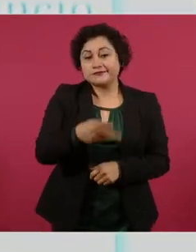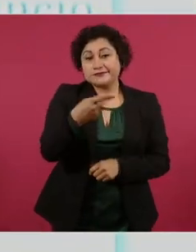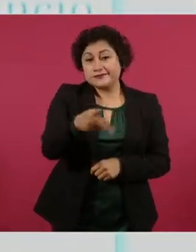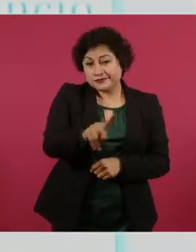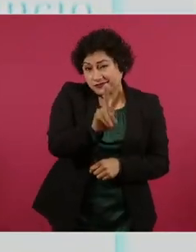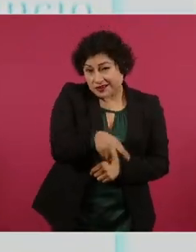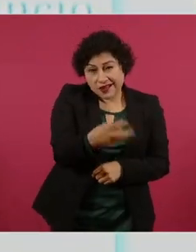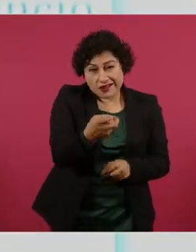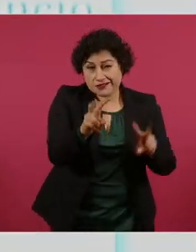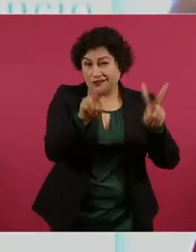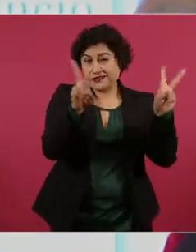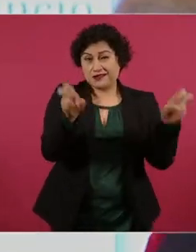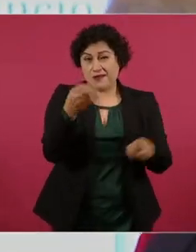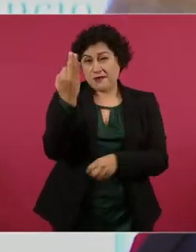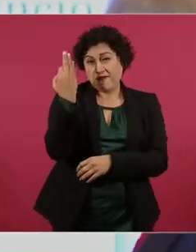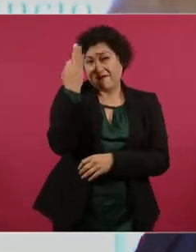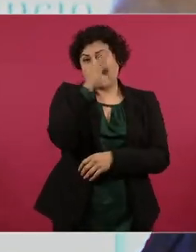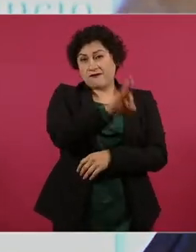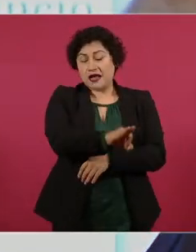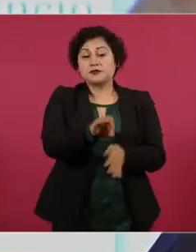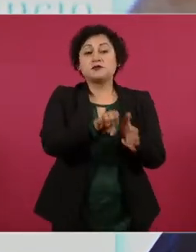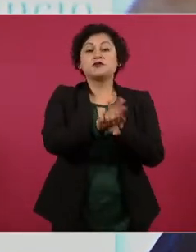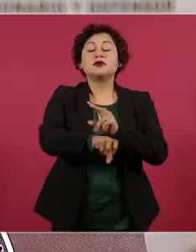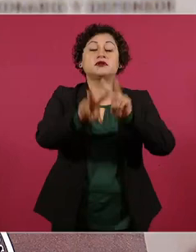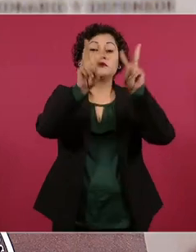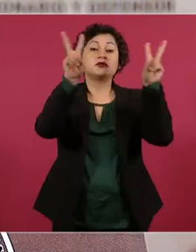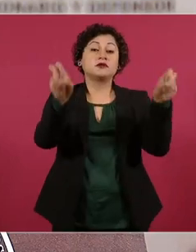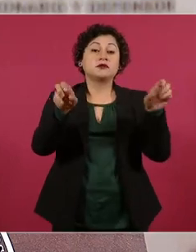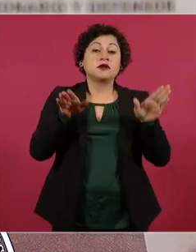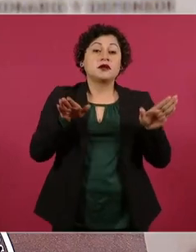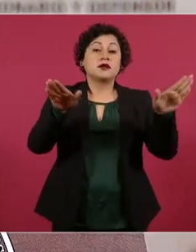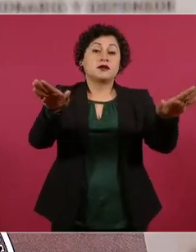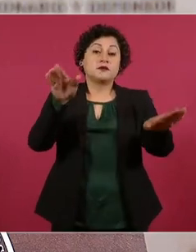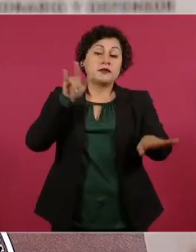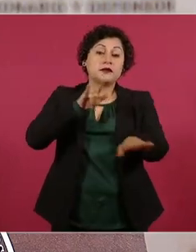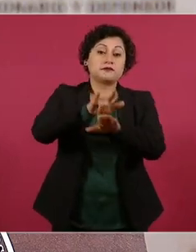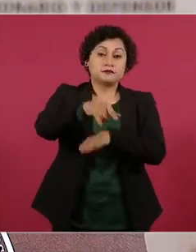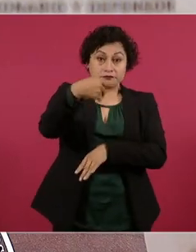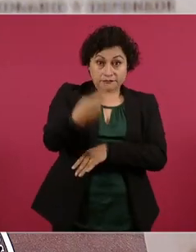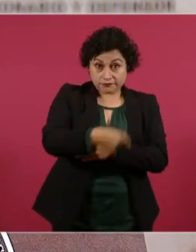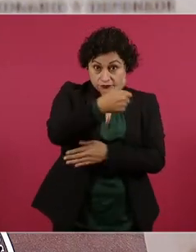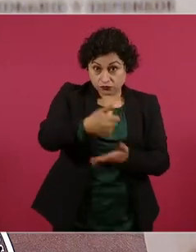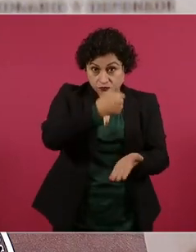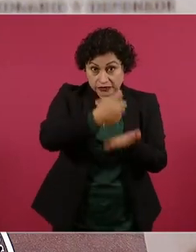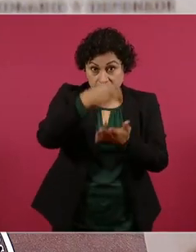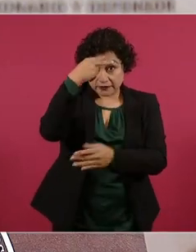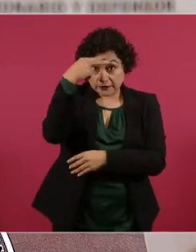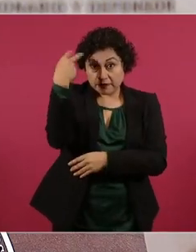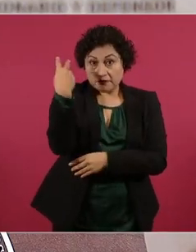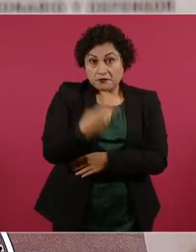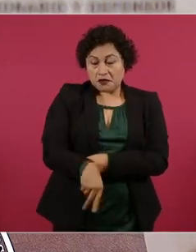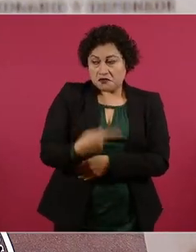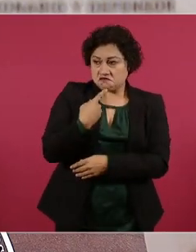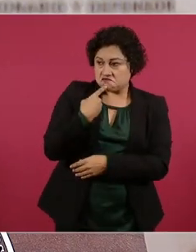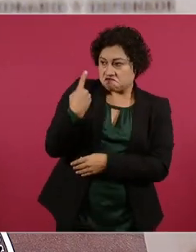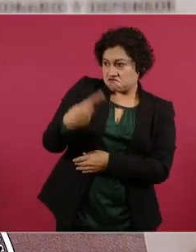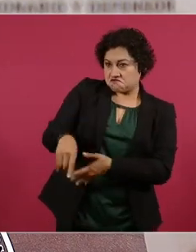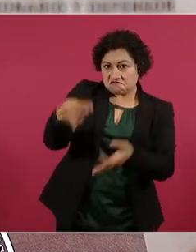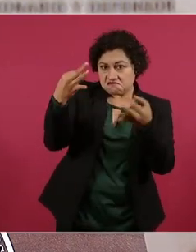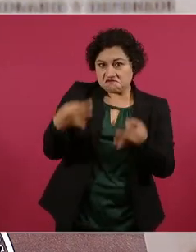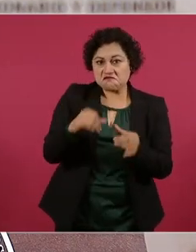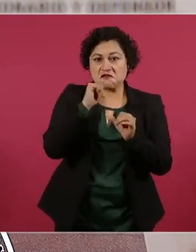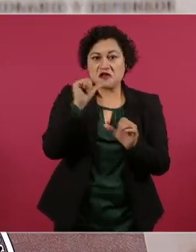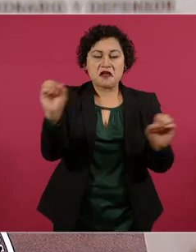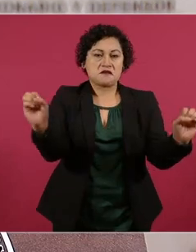al respecto la dirección del Aeropuerto Internacional de la Ciudad de México informó que no tiene ninguna queja formal al respecto y de acuerdo